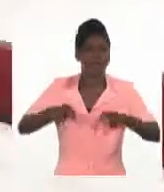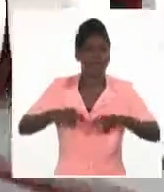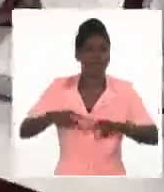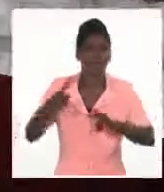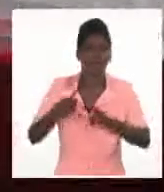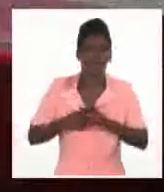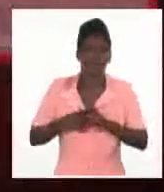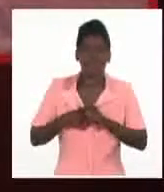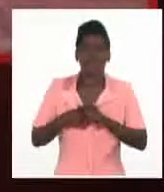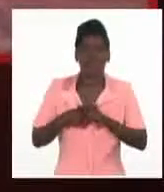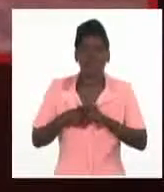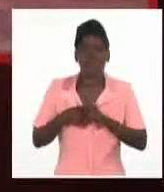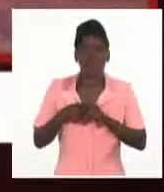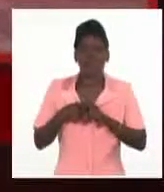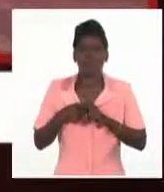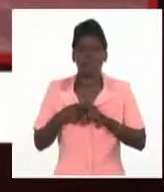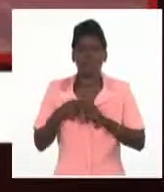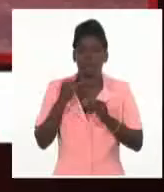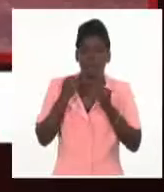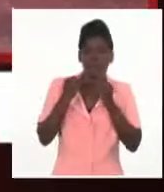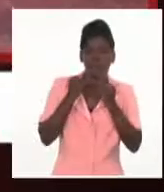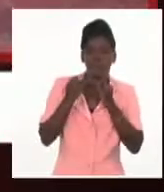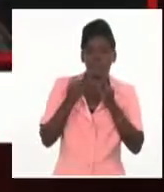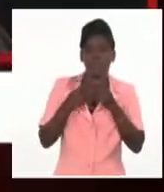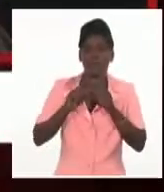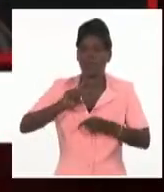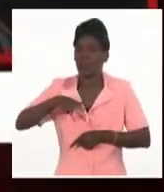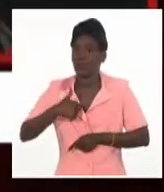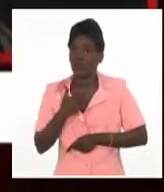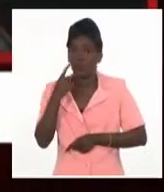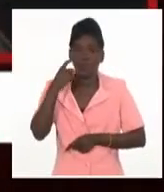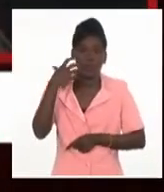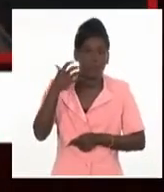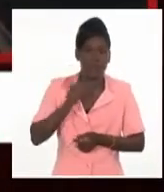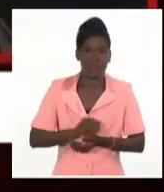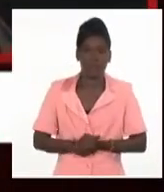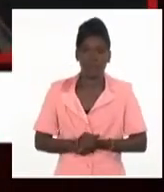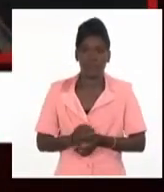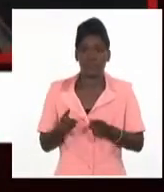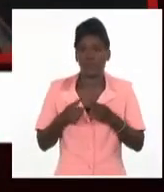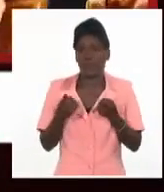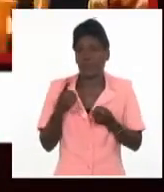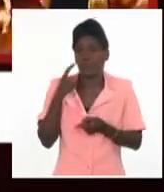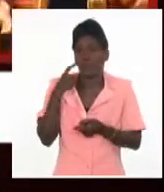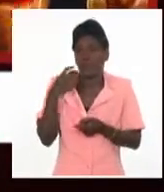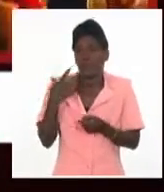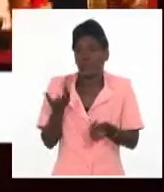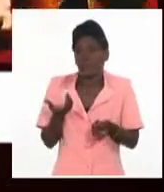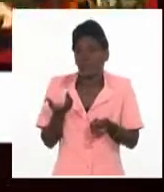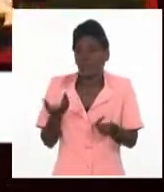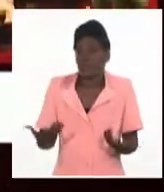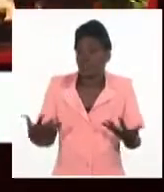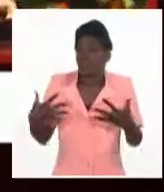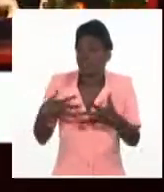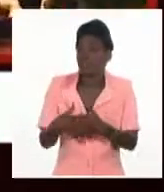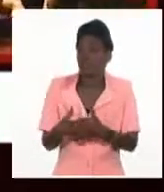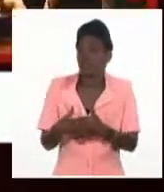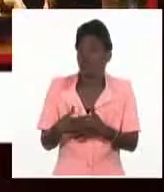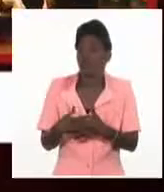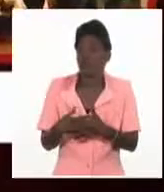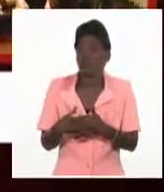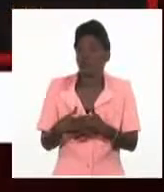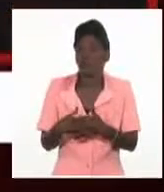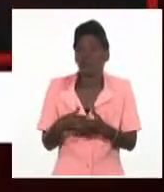sentido. La cultura juega un papel fundamental. Por eso que se dedicó tiempo a la cultura. A mi modesto entender todavía hay que